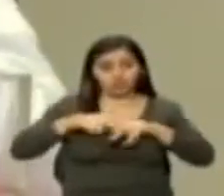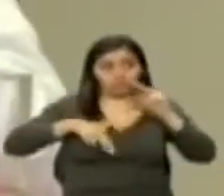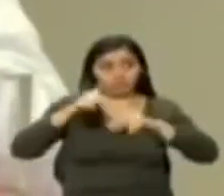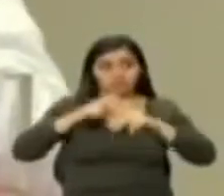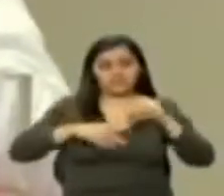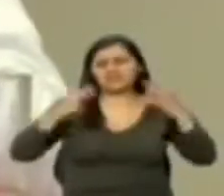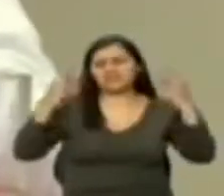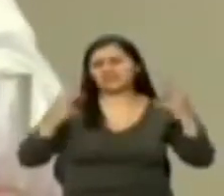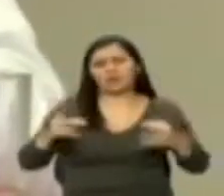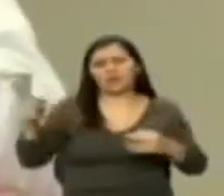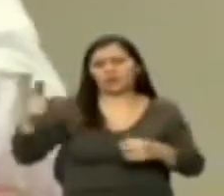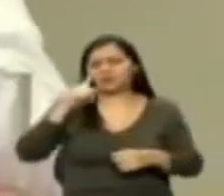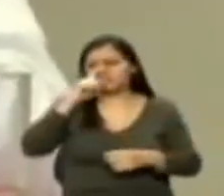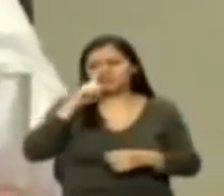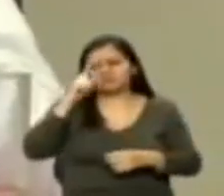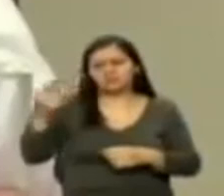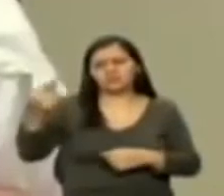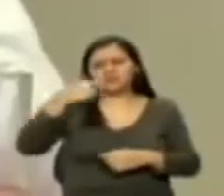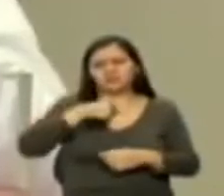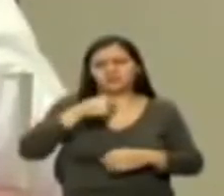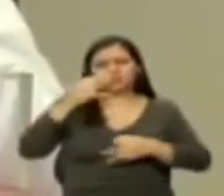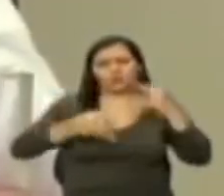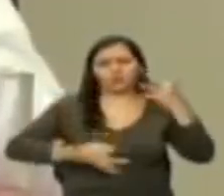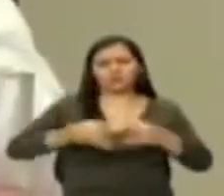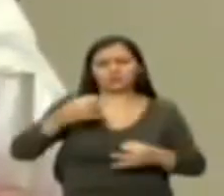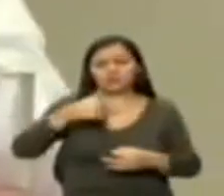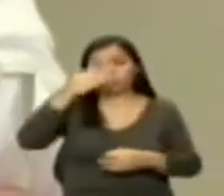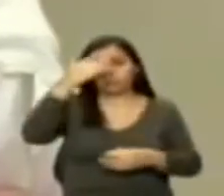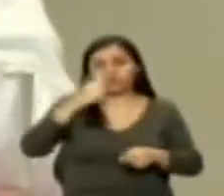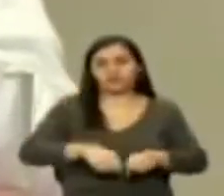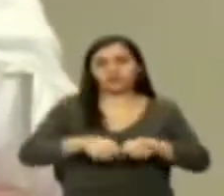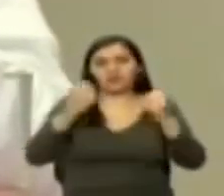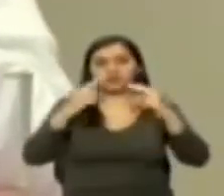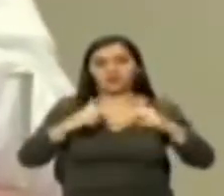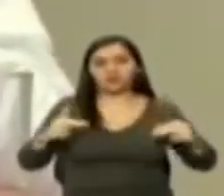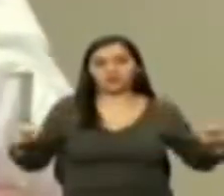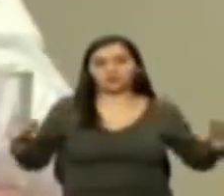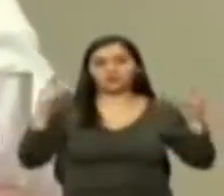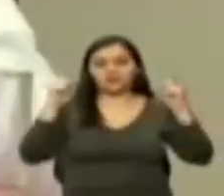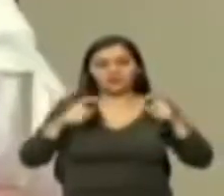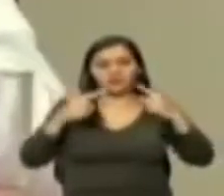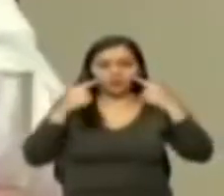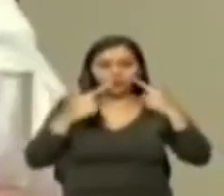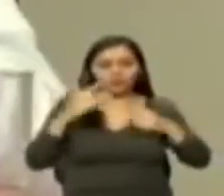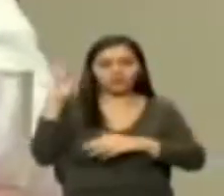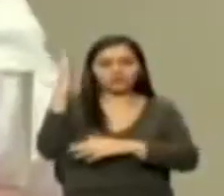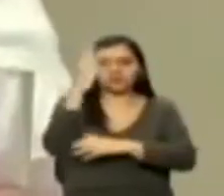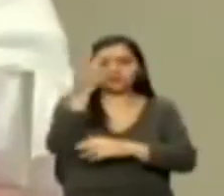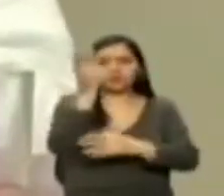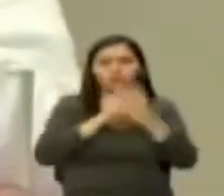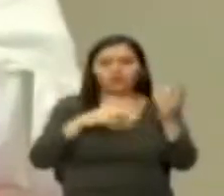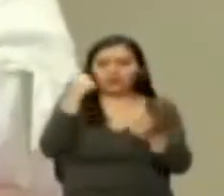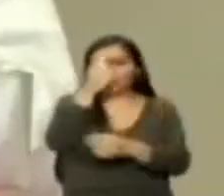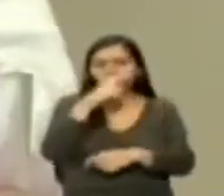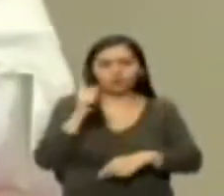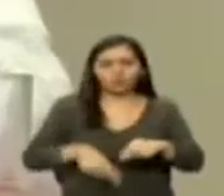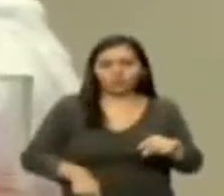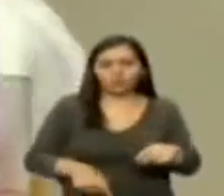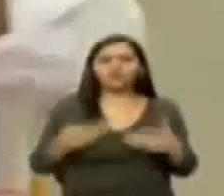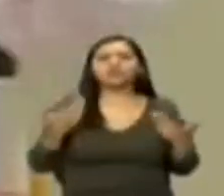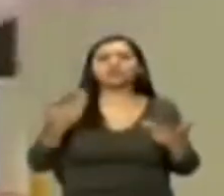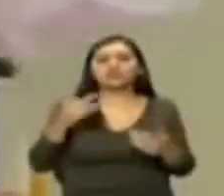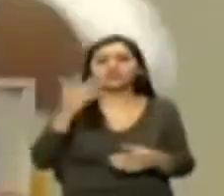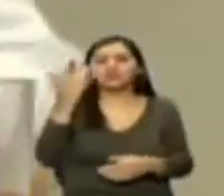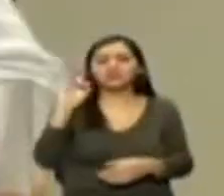estaría enjuiciado hasta en Marte, porque es un ecocidio. Entonces, debemos cuidar la selva. Esa es la doble moral, donde está Pachacuti,